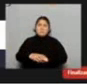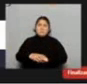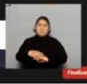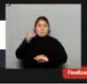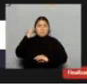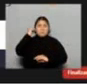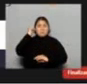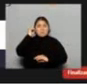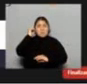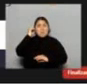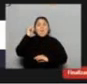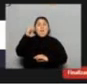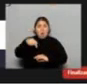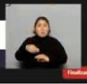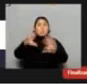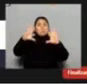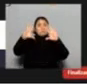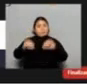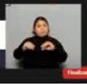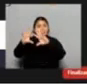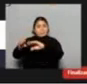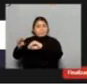sin inconvenientes? ¿Pasó algo?